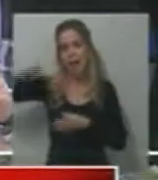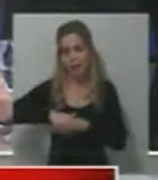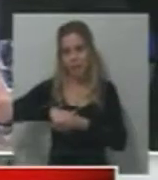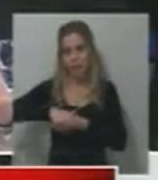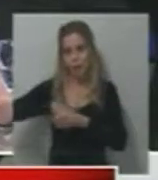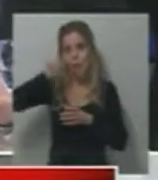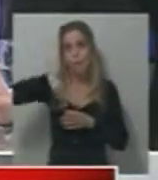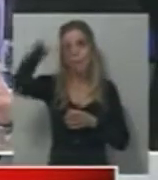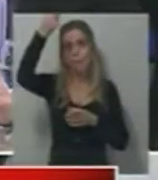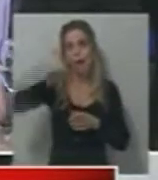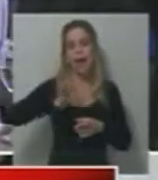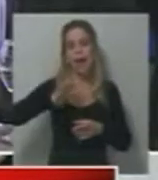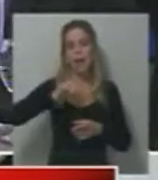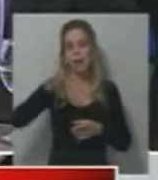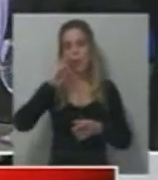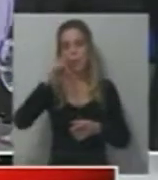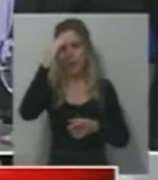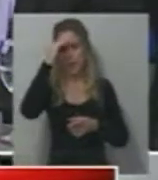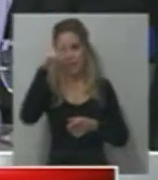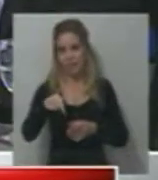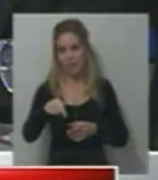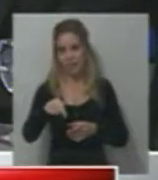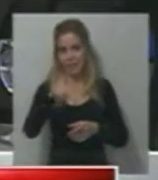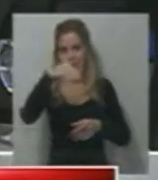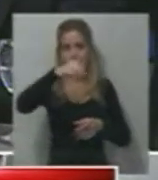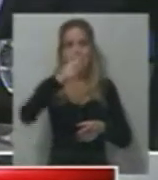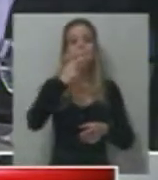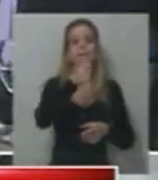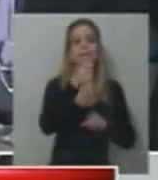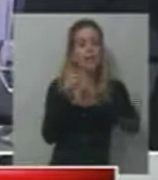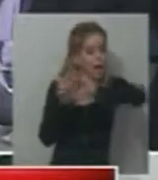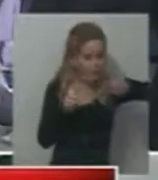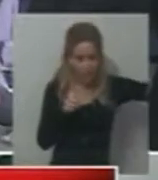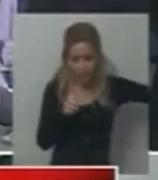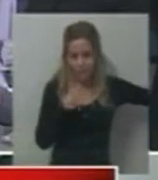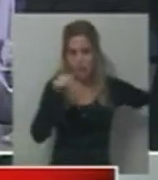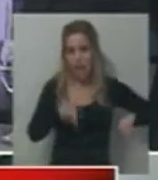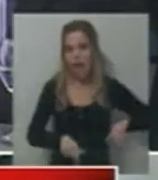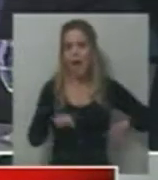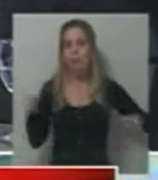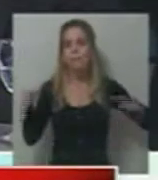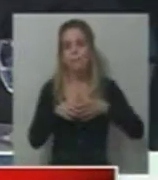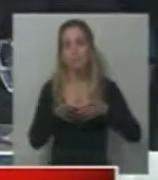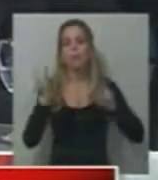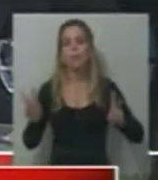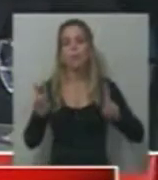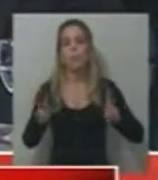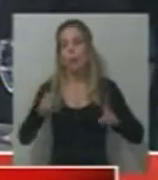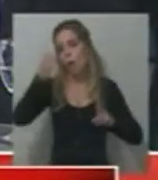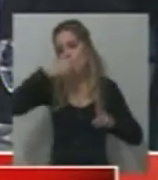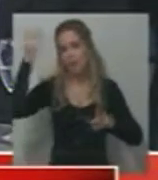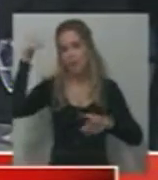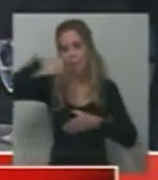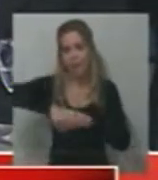2015. Sácalo a Massa por un segundo, que yo creo que va a ser la gran guerra filoperonista para el 2015. Lo corro a Massa